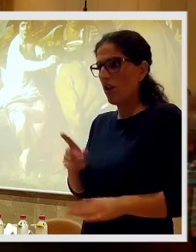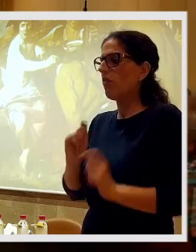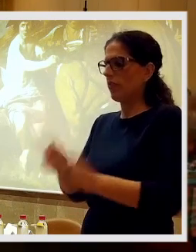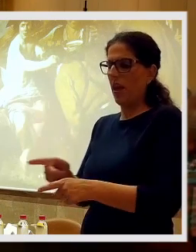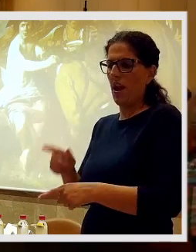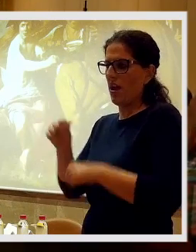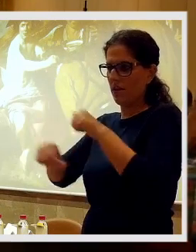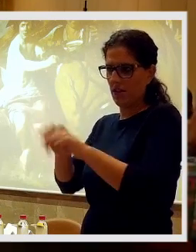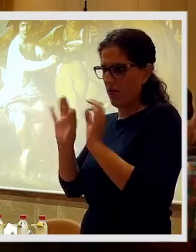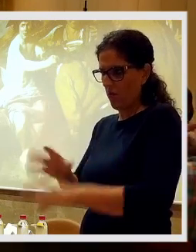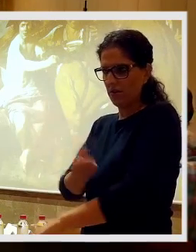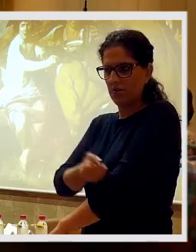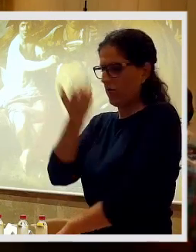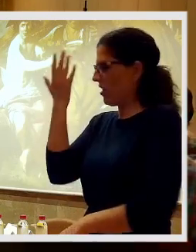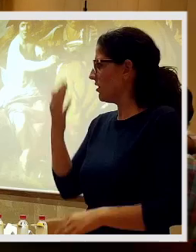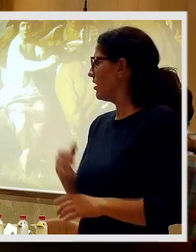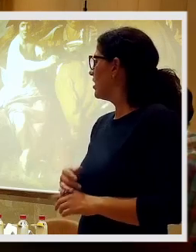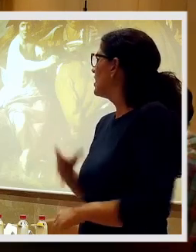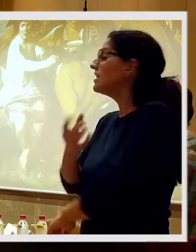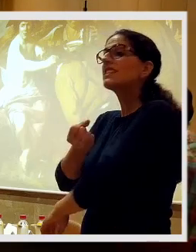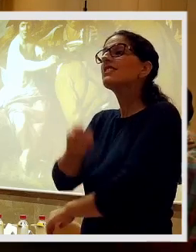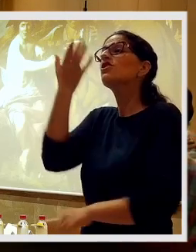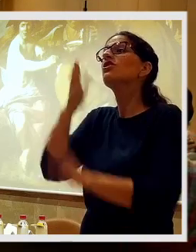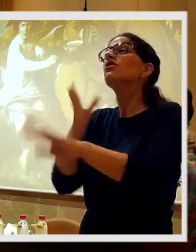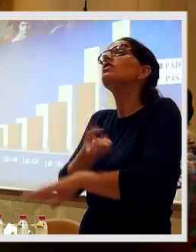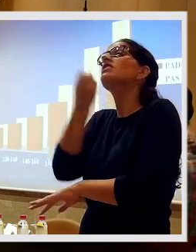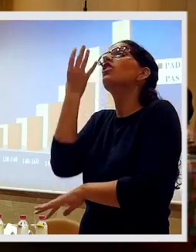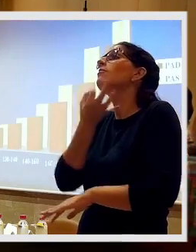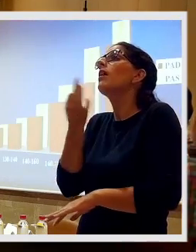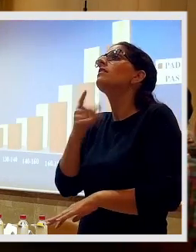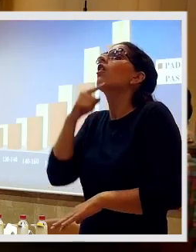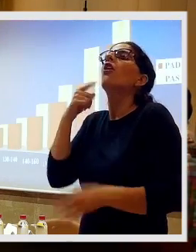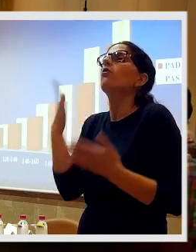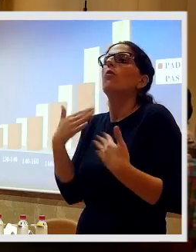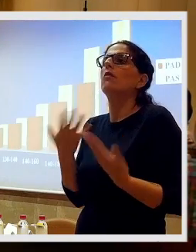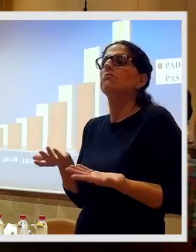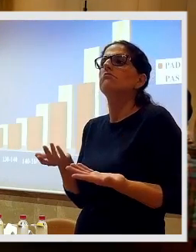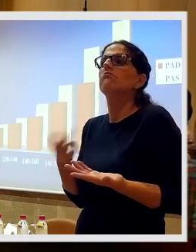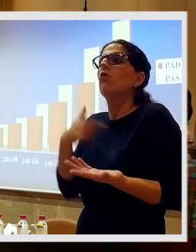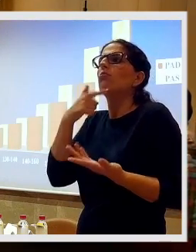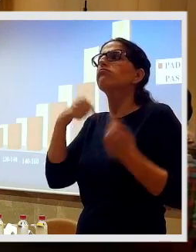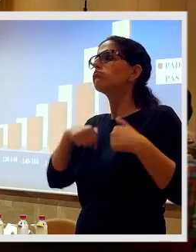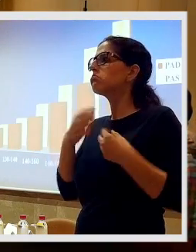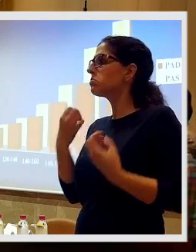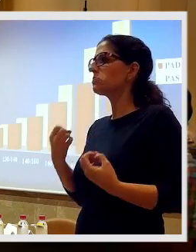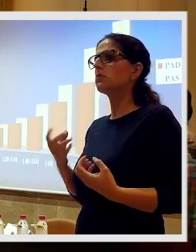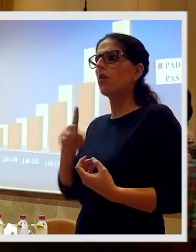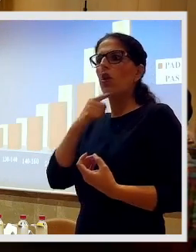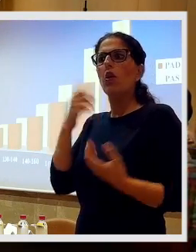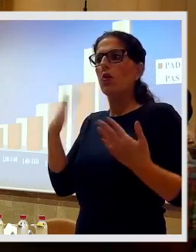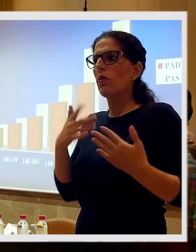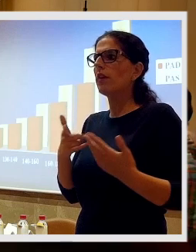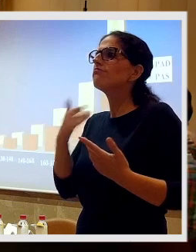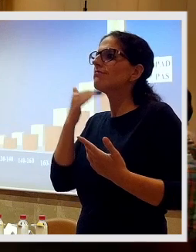hipertensión, como le pasa al colesterol, tiene un problema, que es que no duele. Entonces, no es ninguna broma. Ahí tenéis el